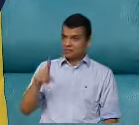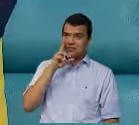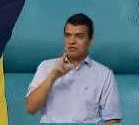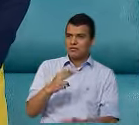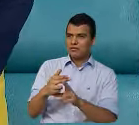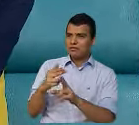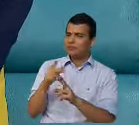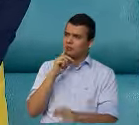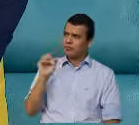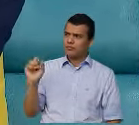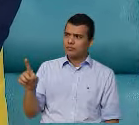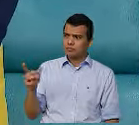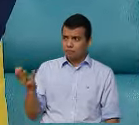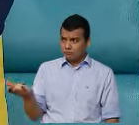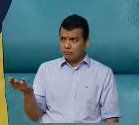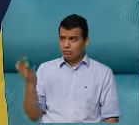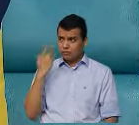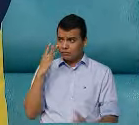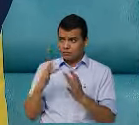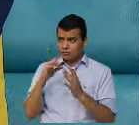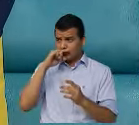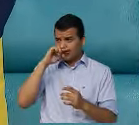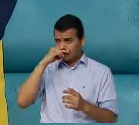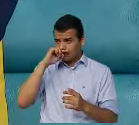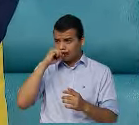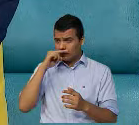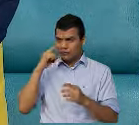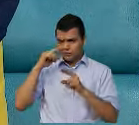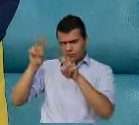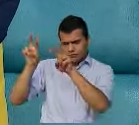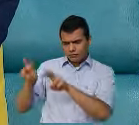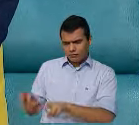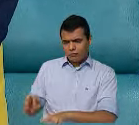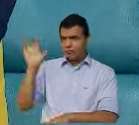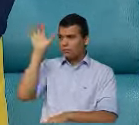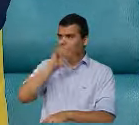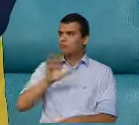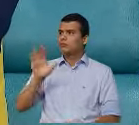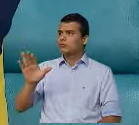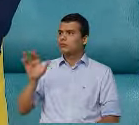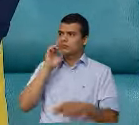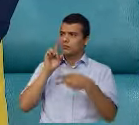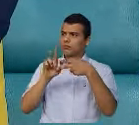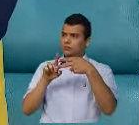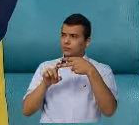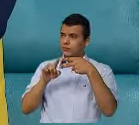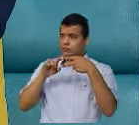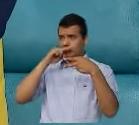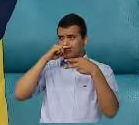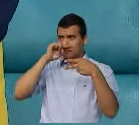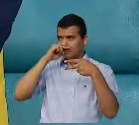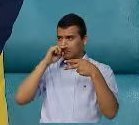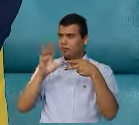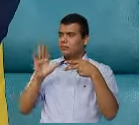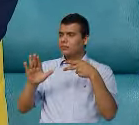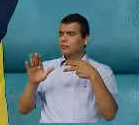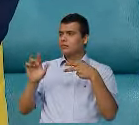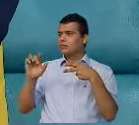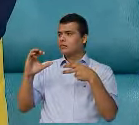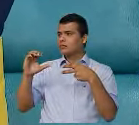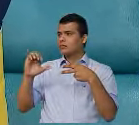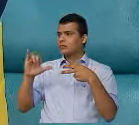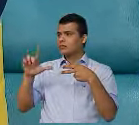es bueno consumir la canela, se estudia cuando uno se da cuenta, pues hay dos tipos de canela, ¿no? Está la canela de Ceilán y la